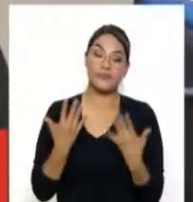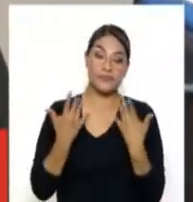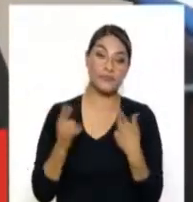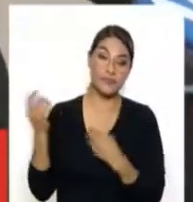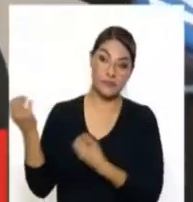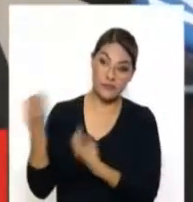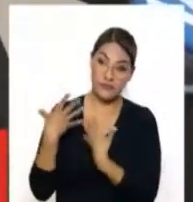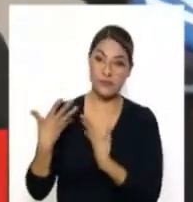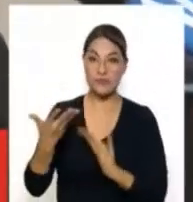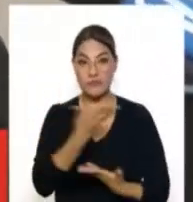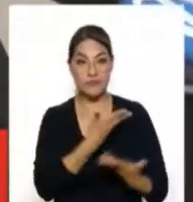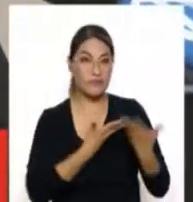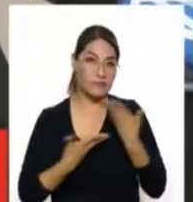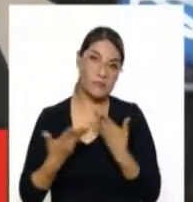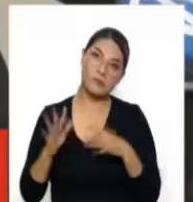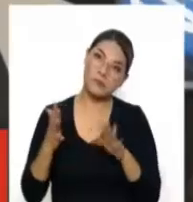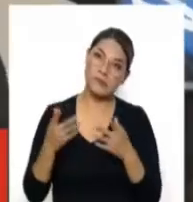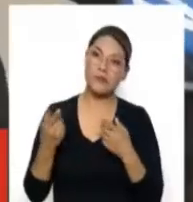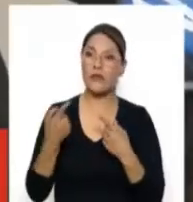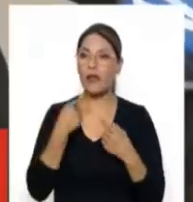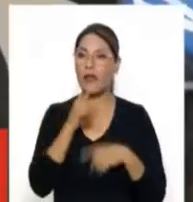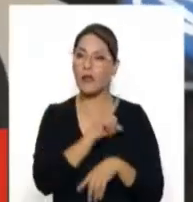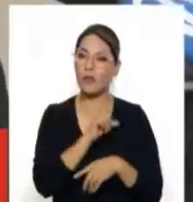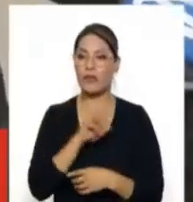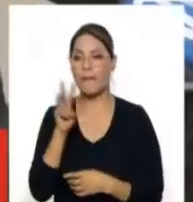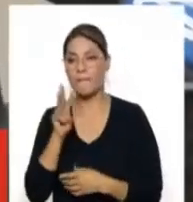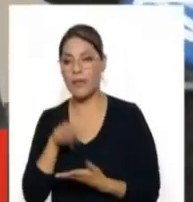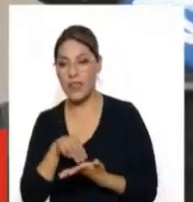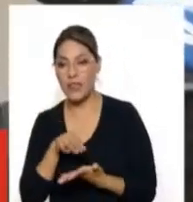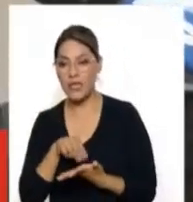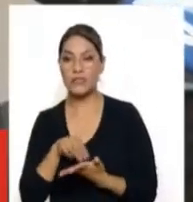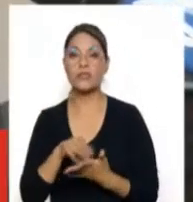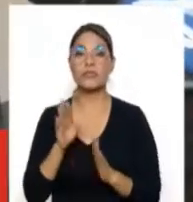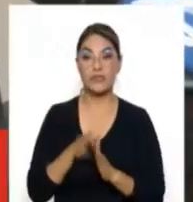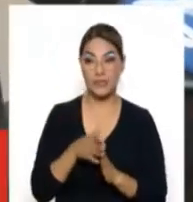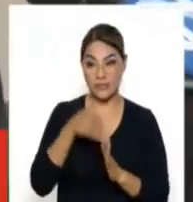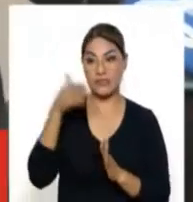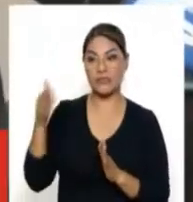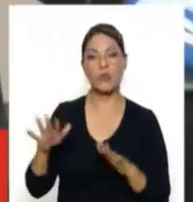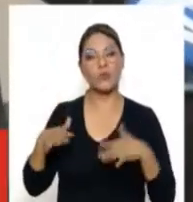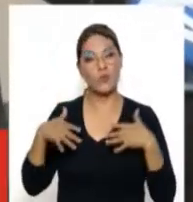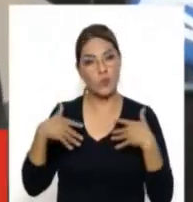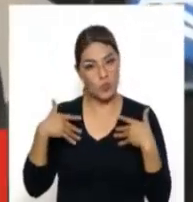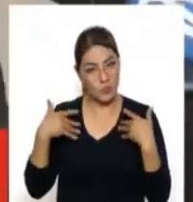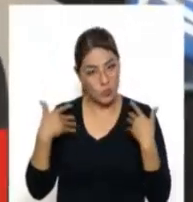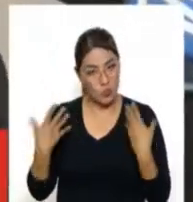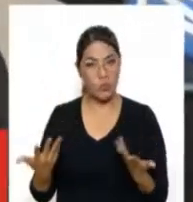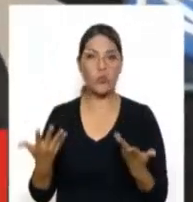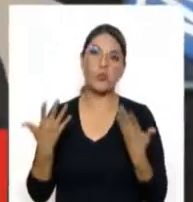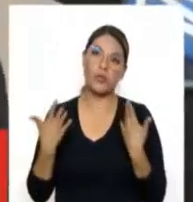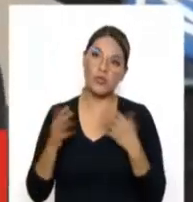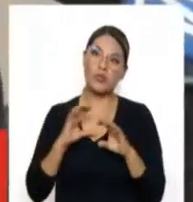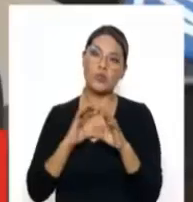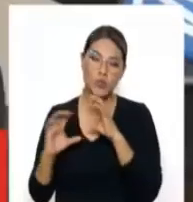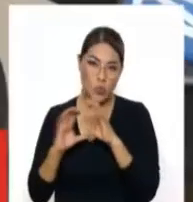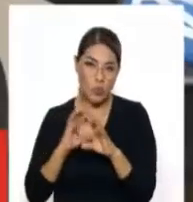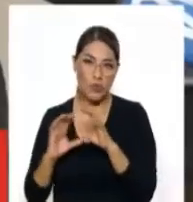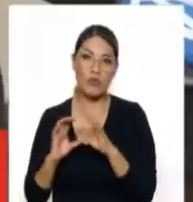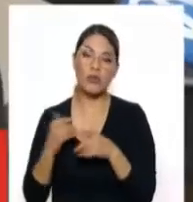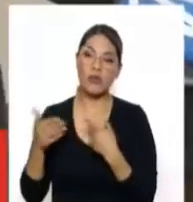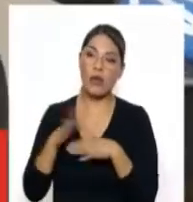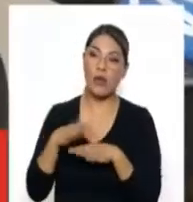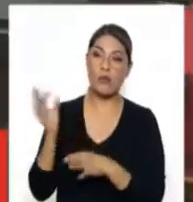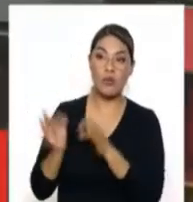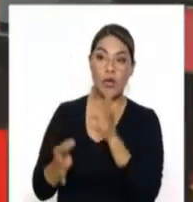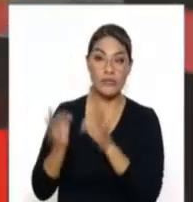alegatos de clausura entre el lunes y el martes, ya la siguiente semana podría estar comunicando los señores jueces